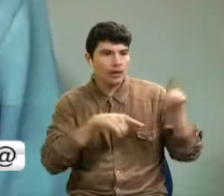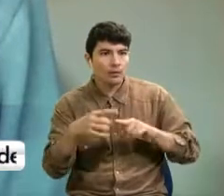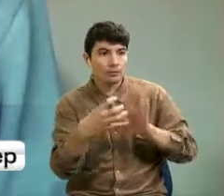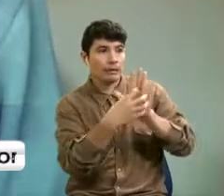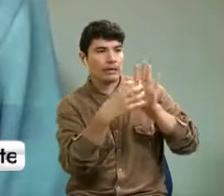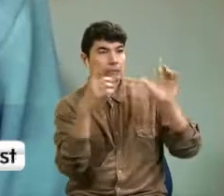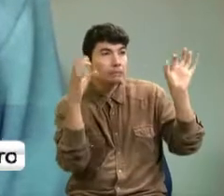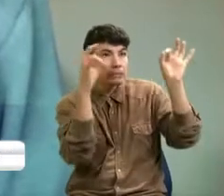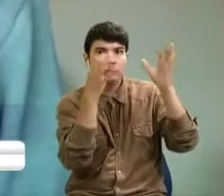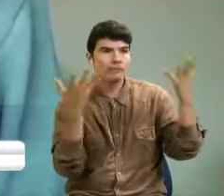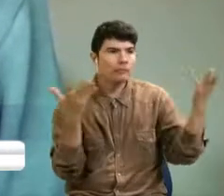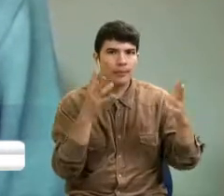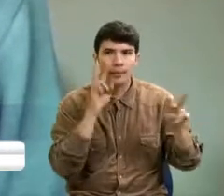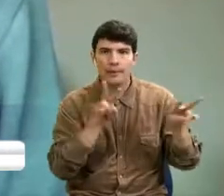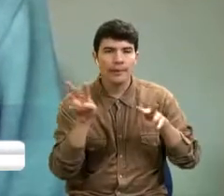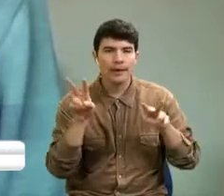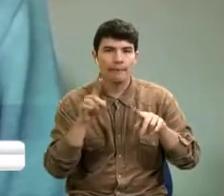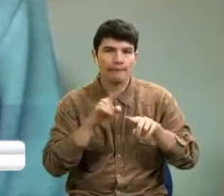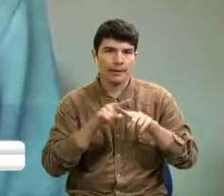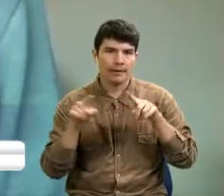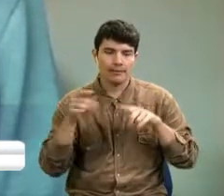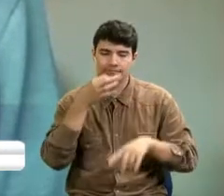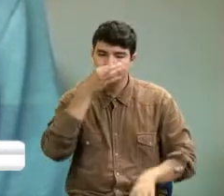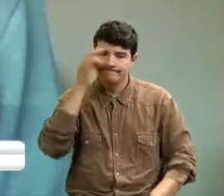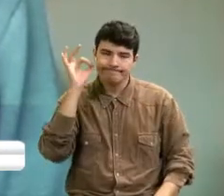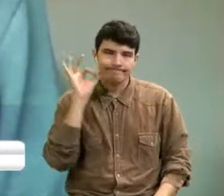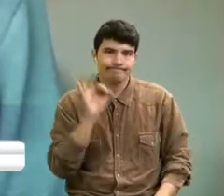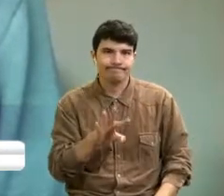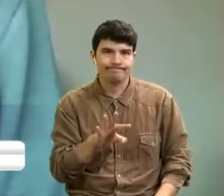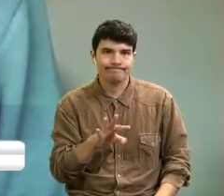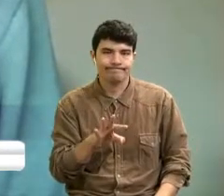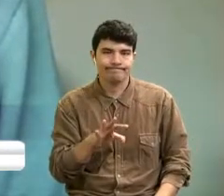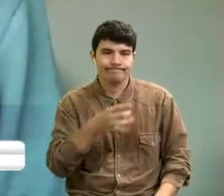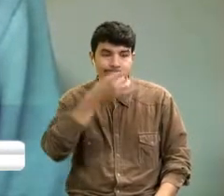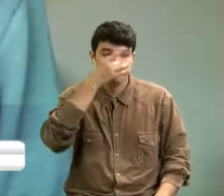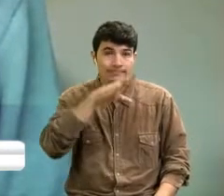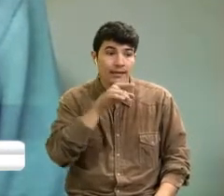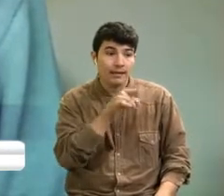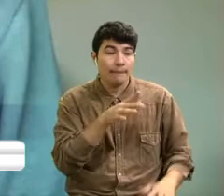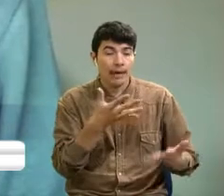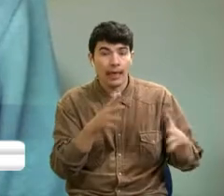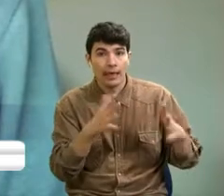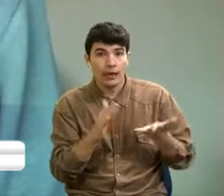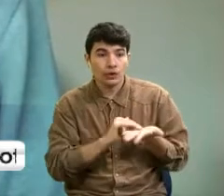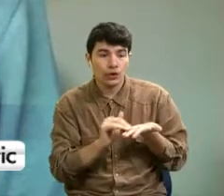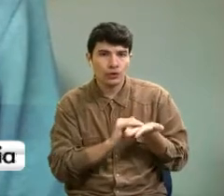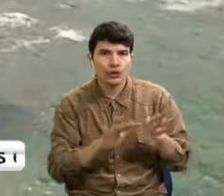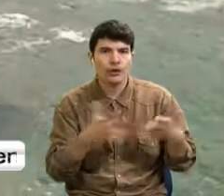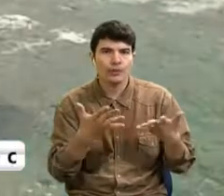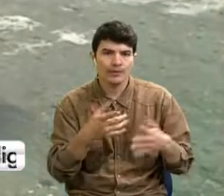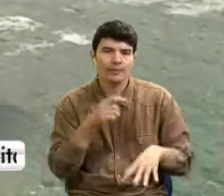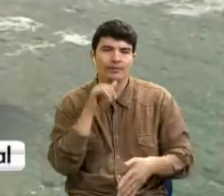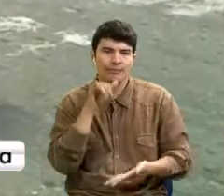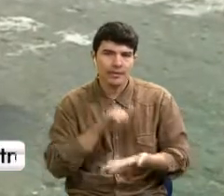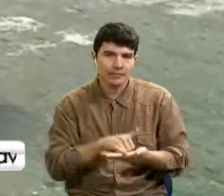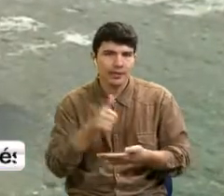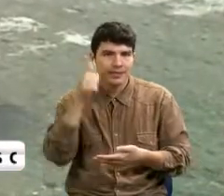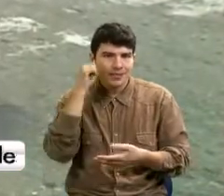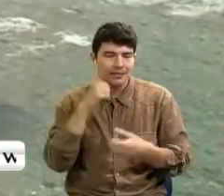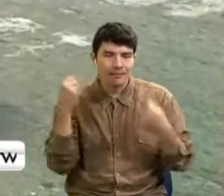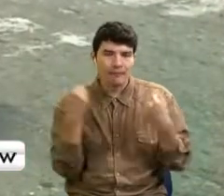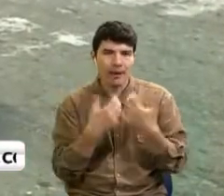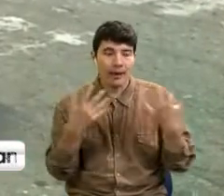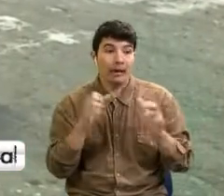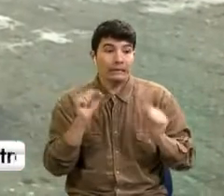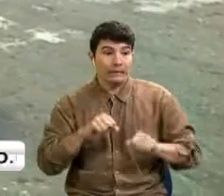pares, pero desafortunadamente para que medio se arregle una cosa tiene que suceder lo que sucedió ayer. La